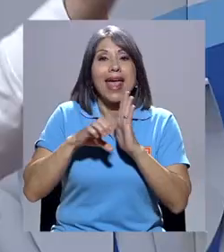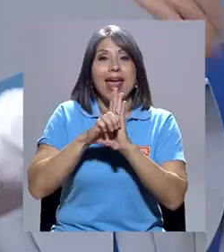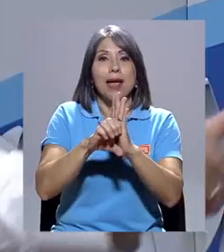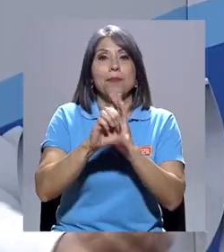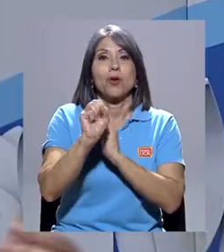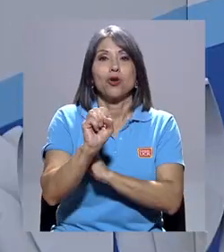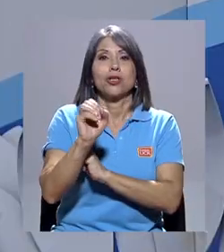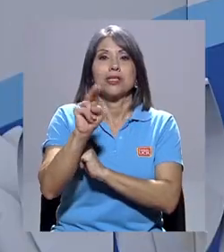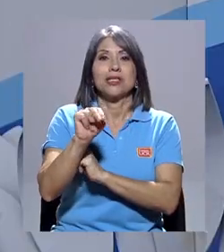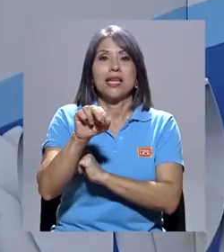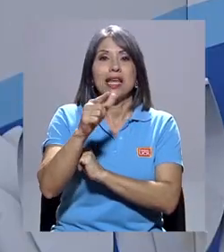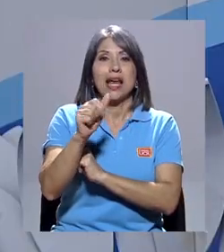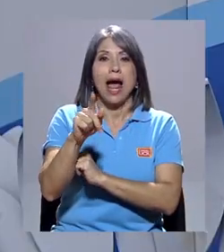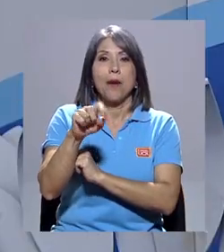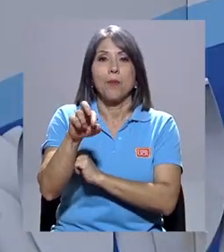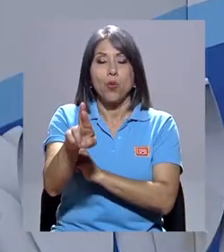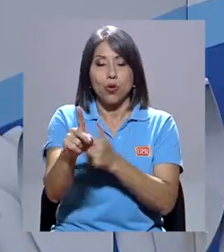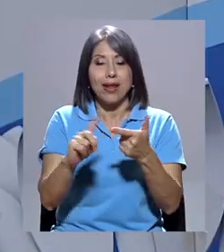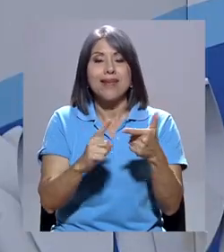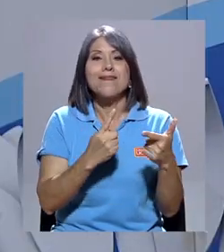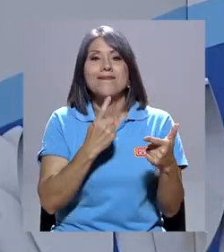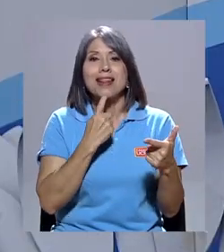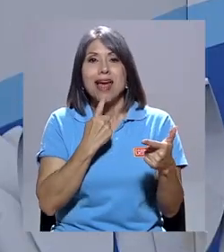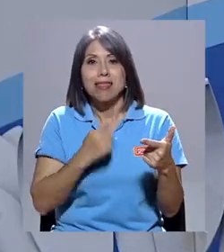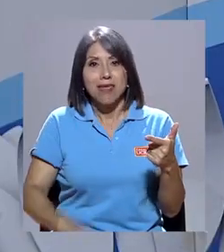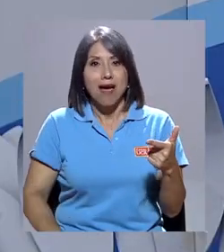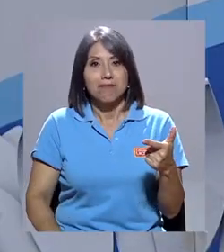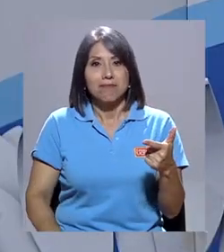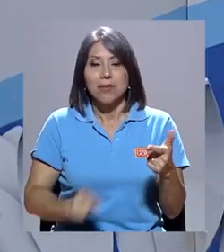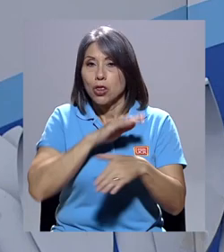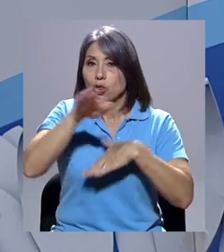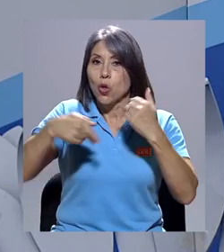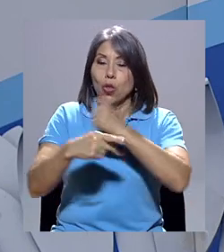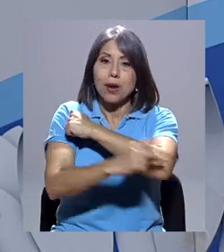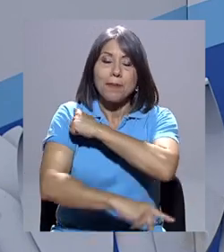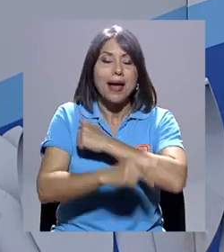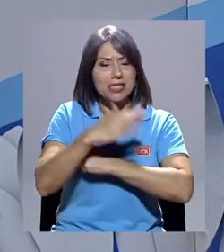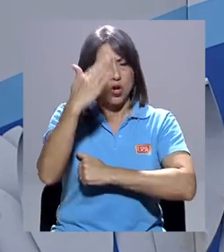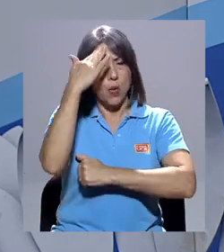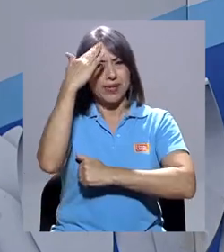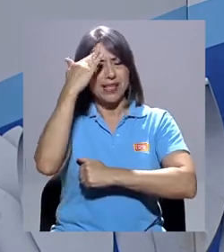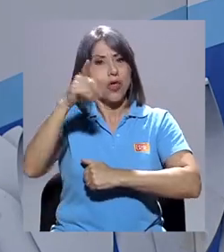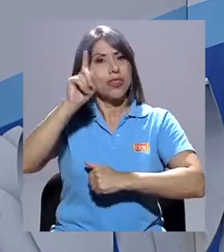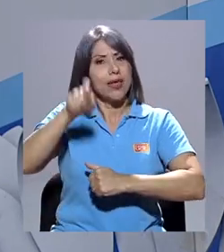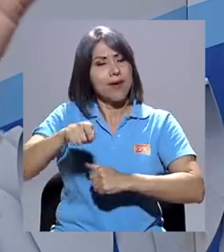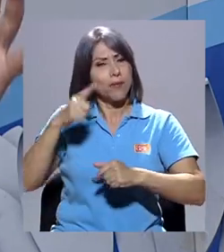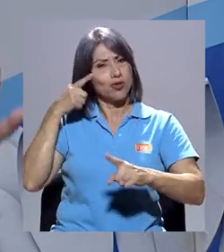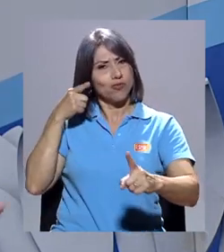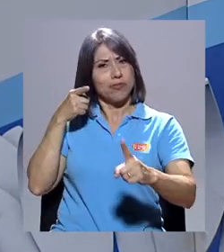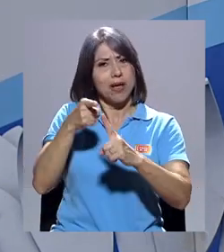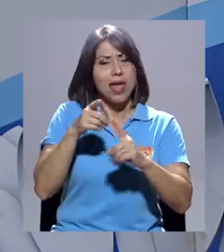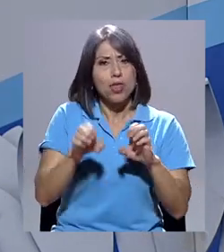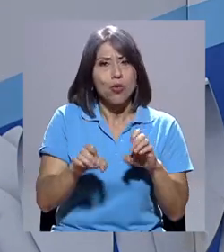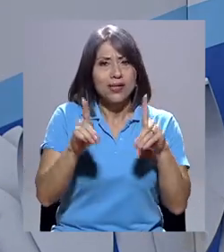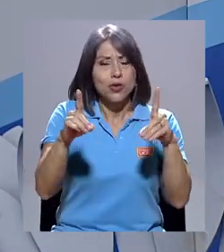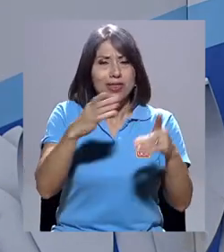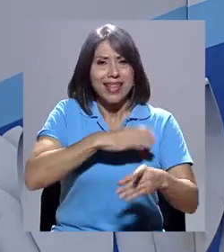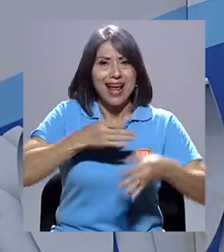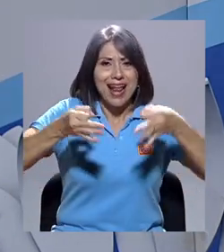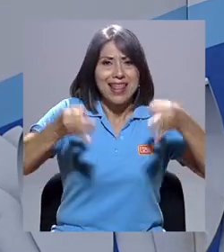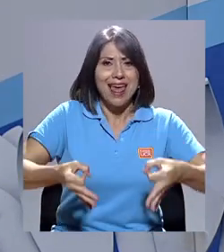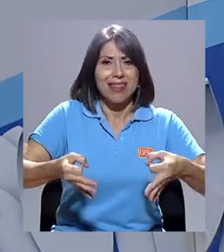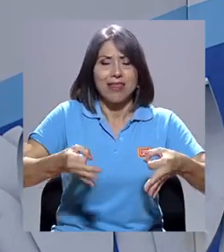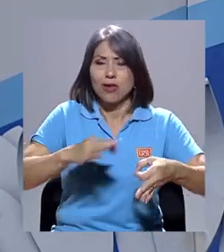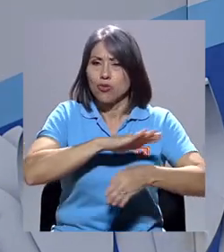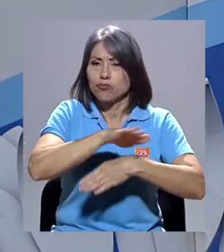pongo de experiencia finlandia es todo un país convencido de que tenemos que apostarle la educación de calidad pero común todo porque si